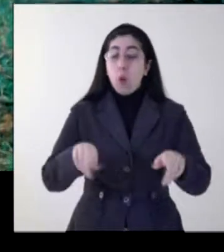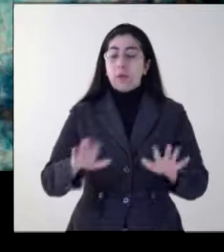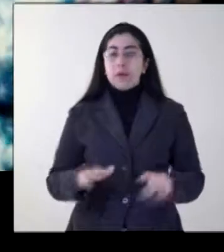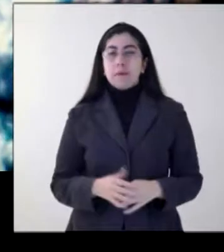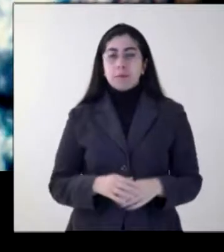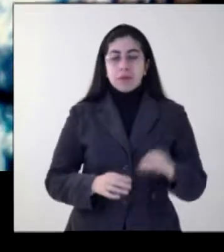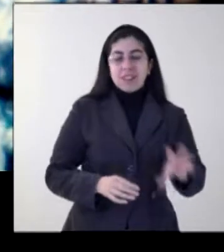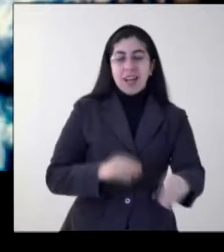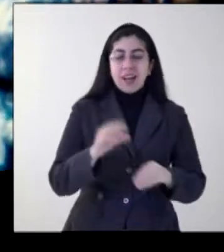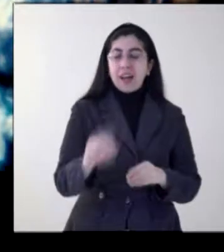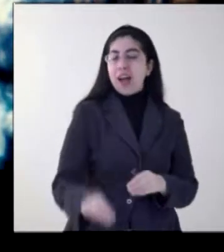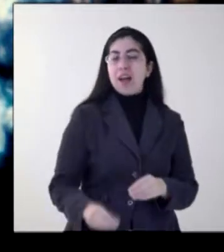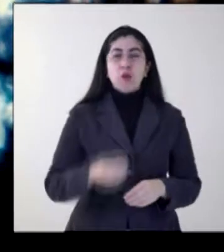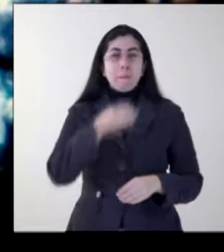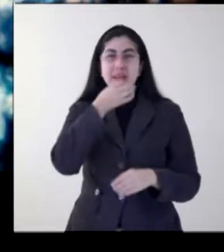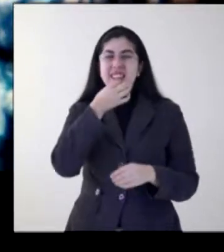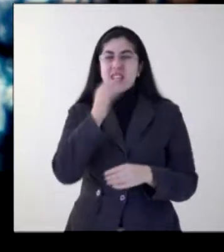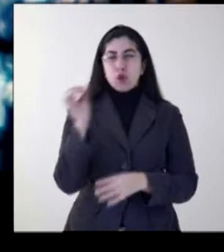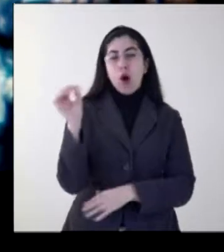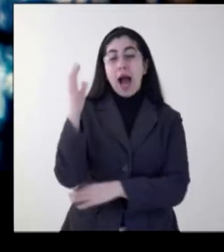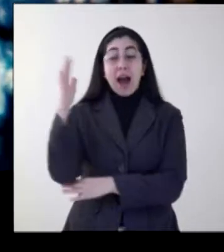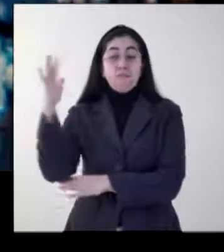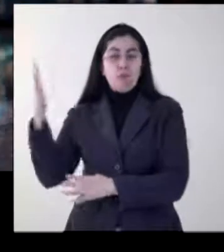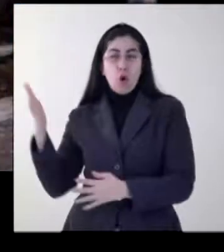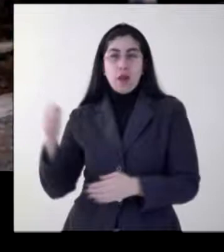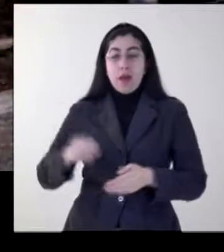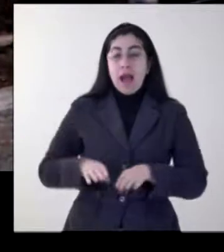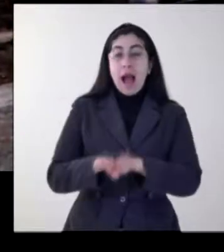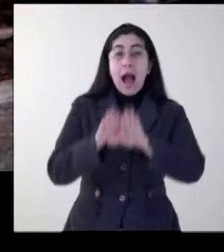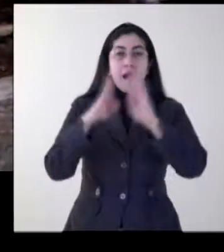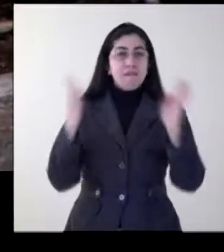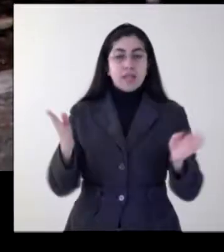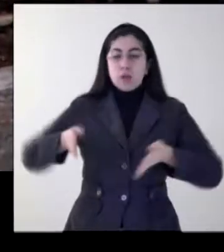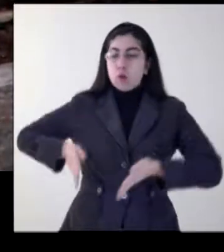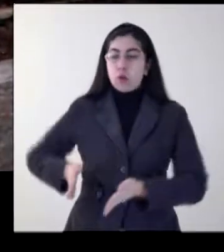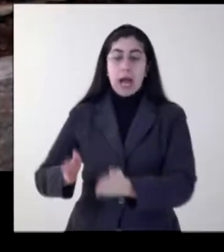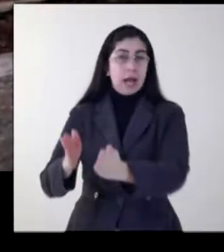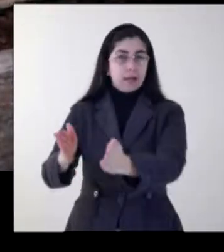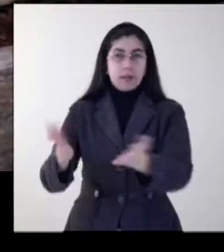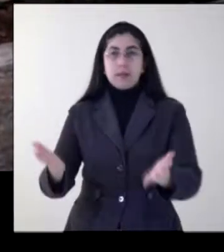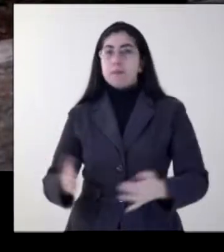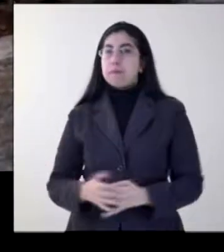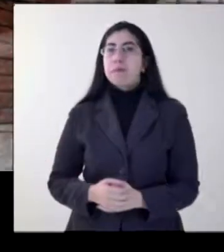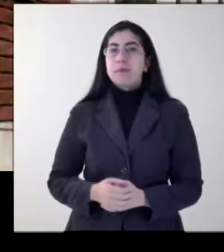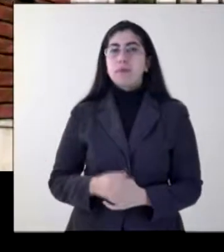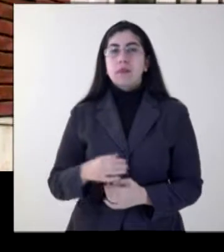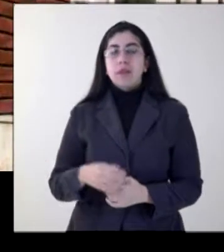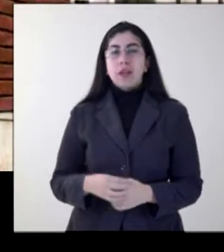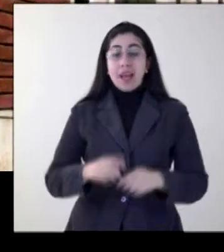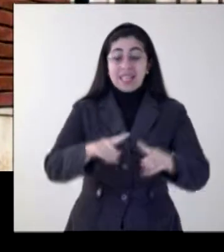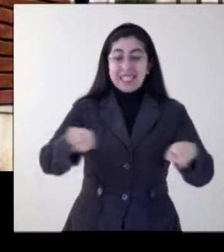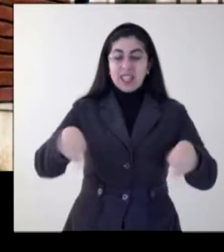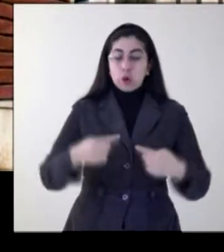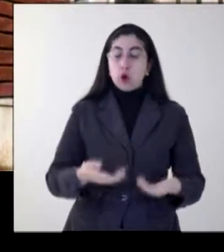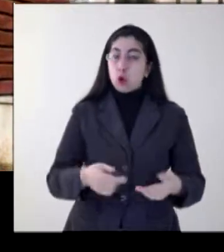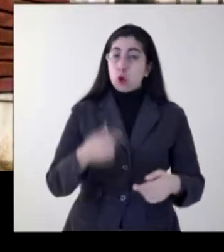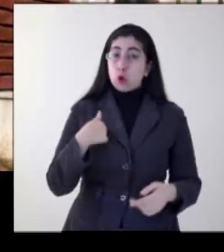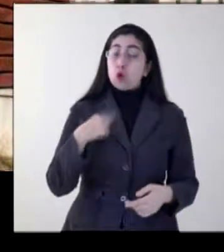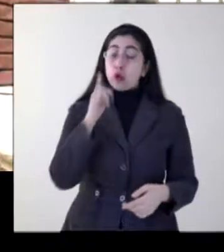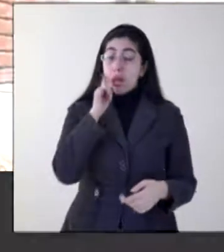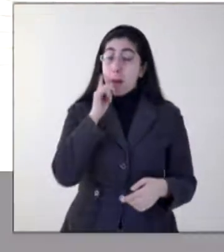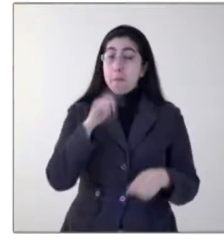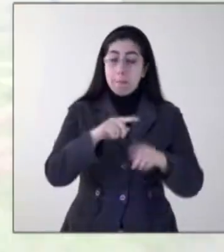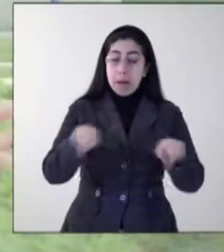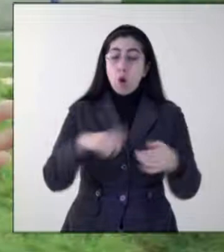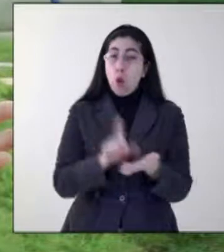sacando espinillos, sacando árboles, abriendo calles, en los sitios que nosotros habíamos dejado áreas verdes.